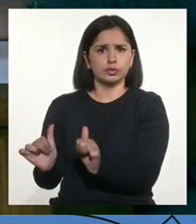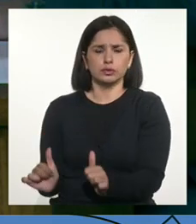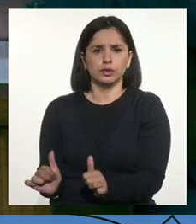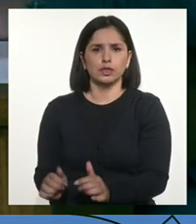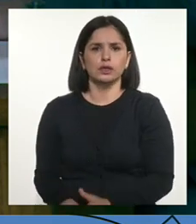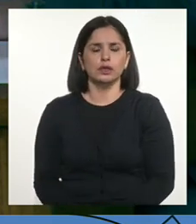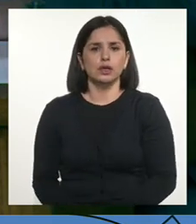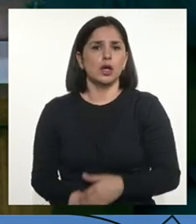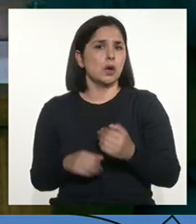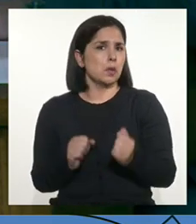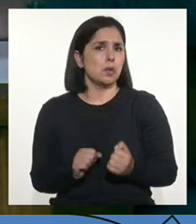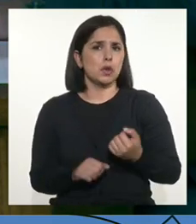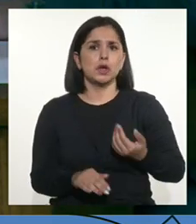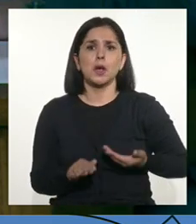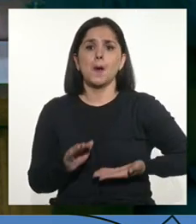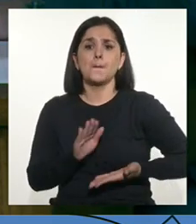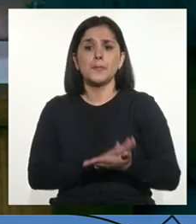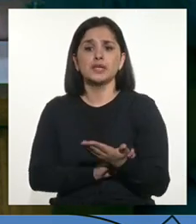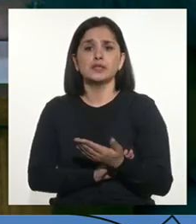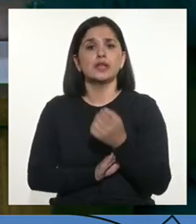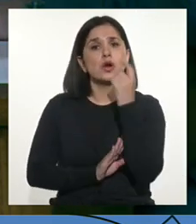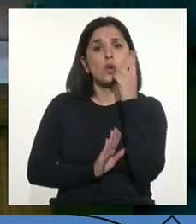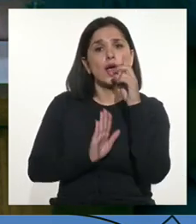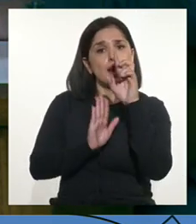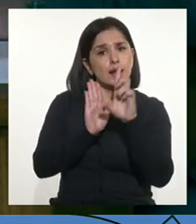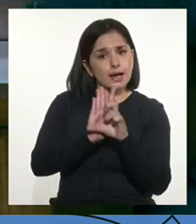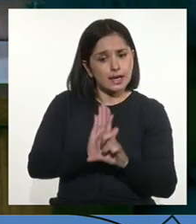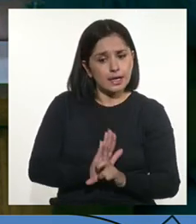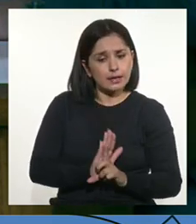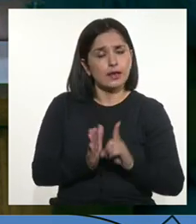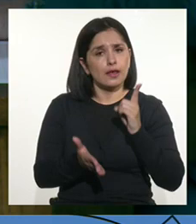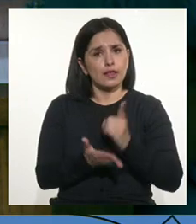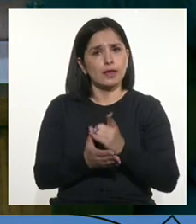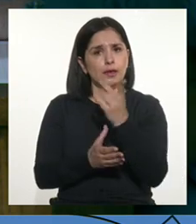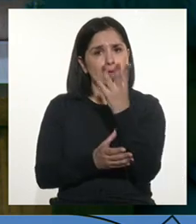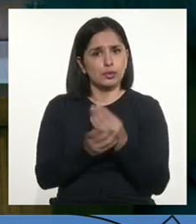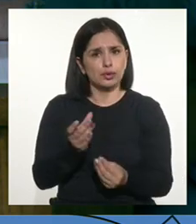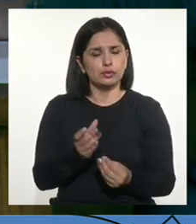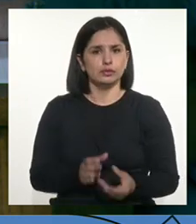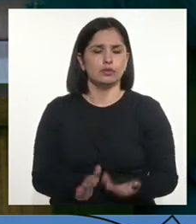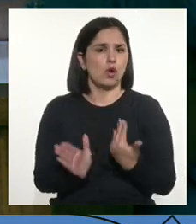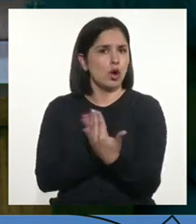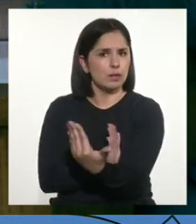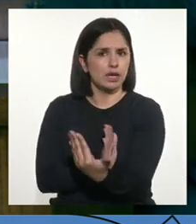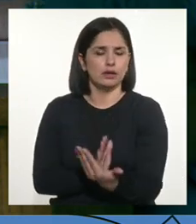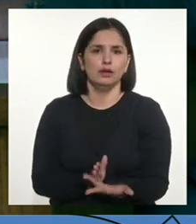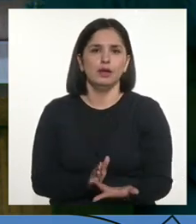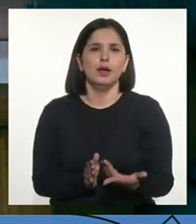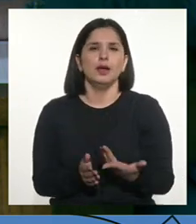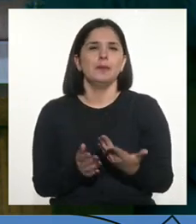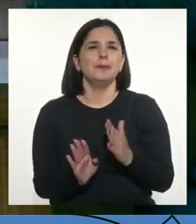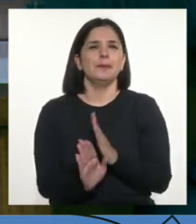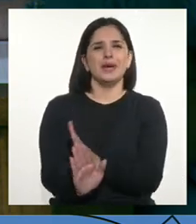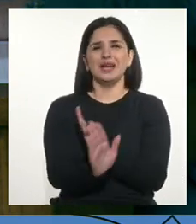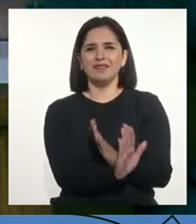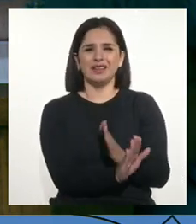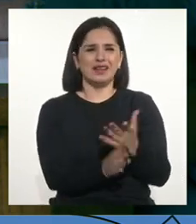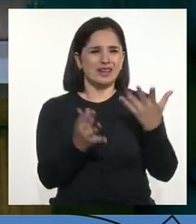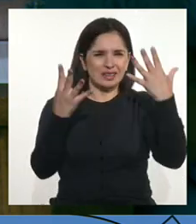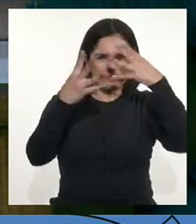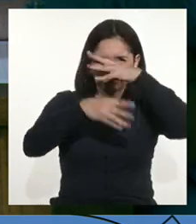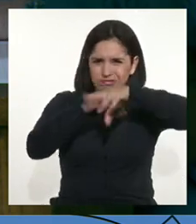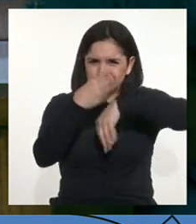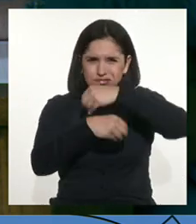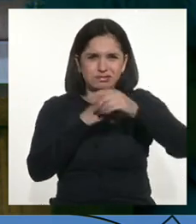tanto presentar cuáles son las leyes de que debiera ser expresamente derogadas para que obviamente para evitar esta maraña de leyes vigentes que a veces